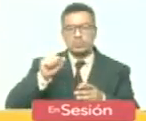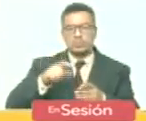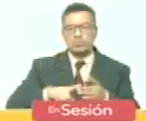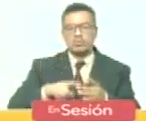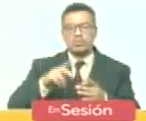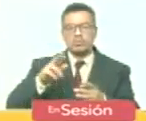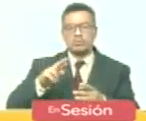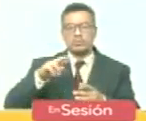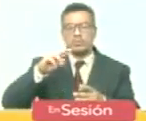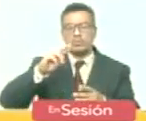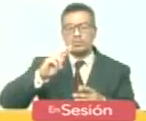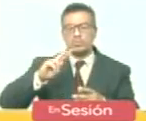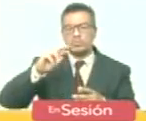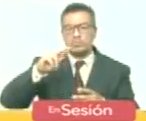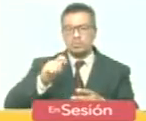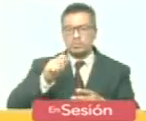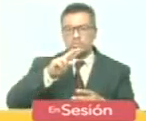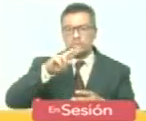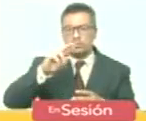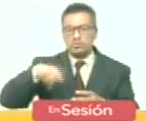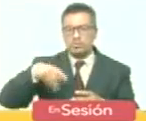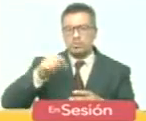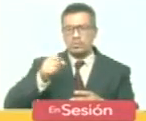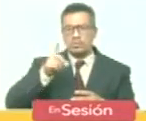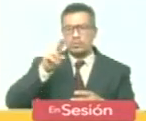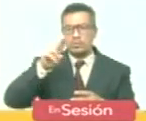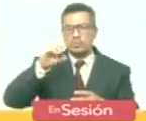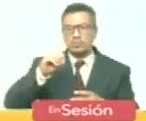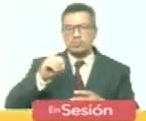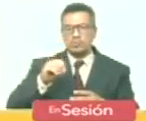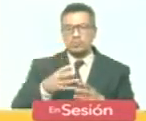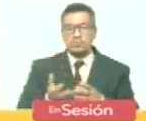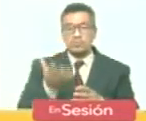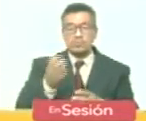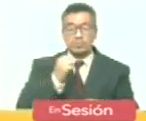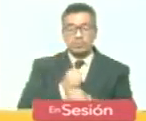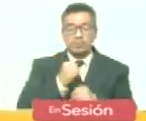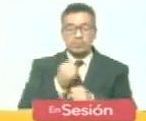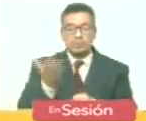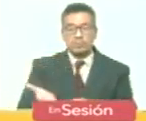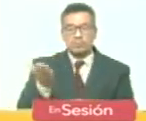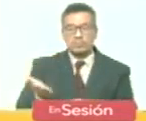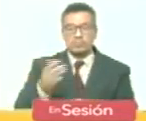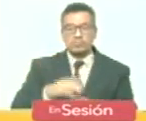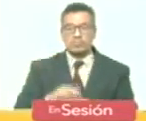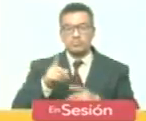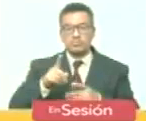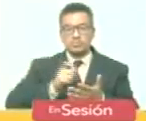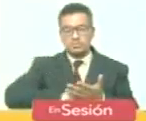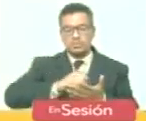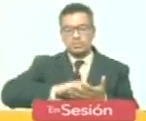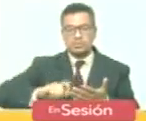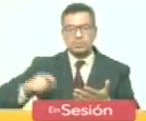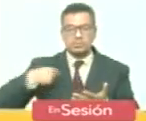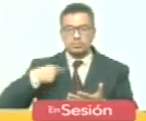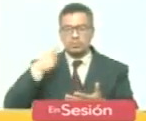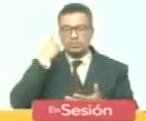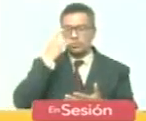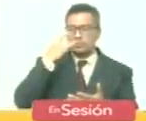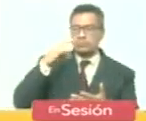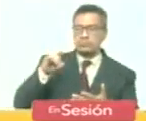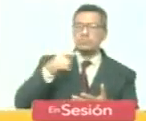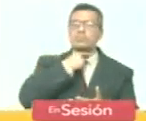Trepadora. Pero no hay duda que entre sus obras más importantes destaca una novela que nos ha cautivado a